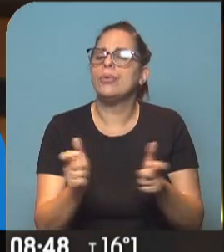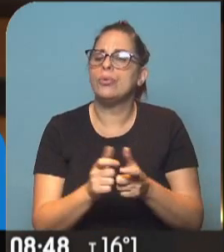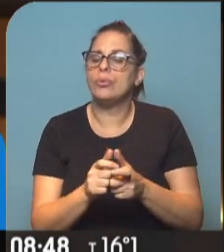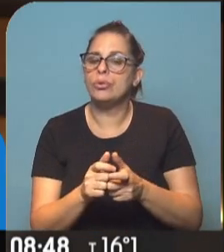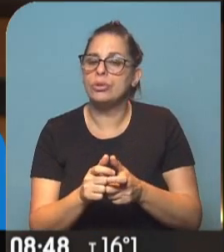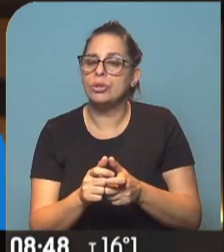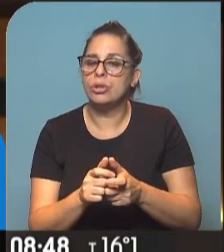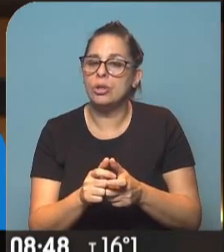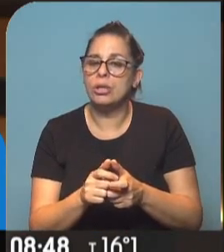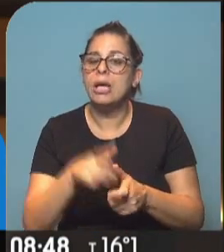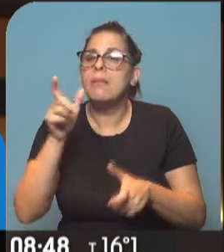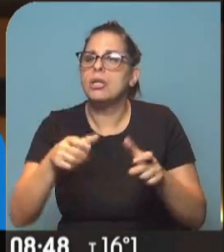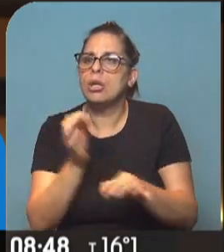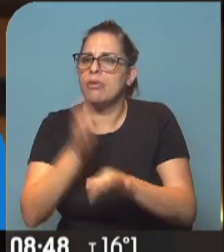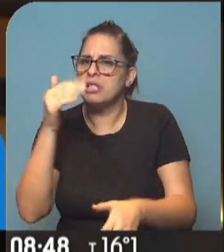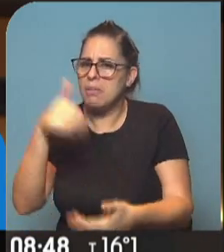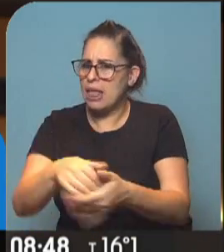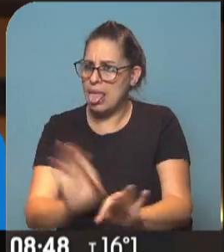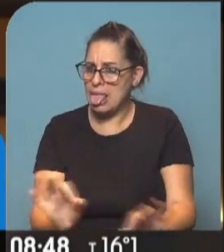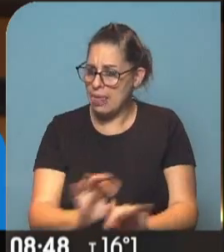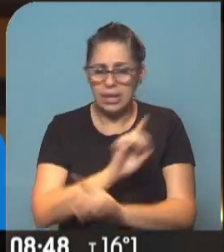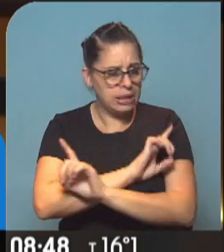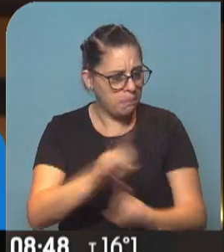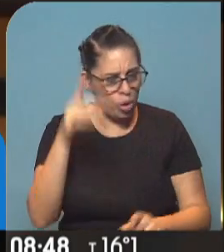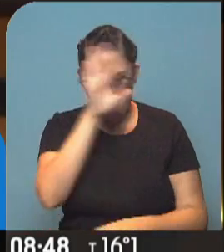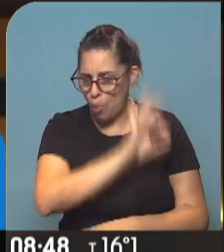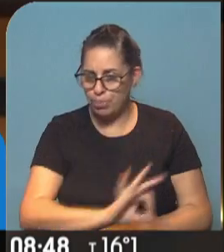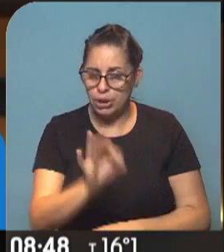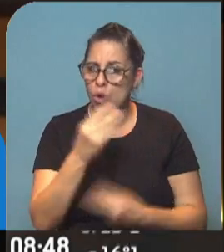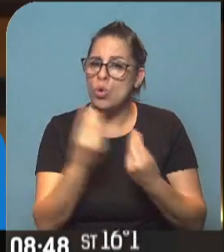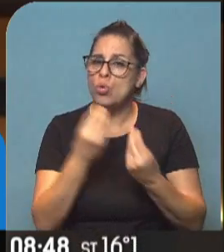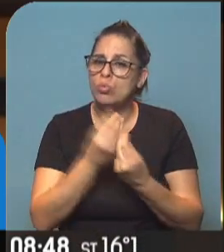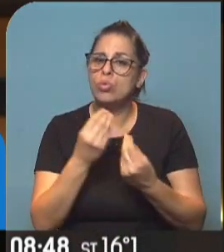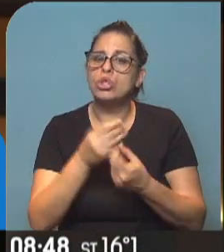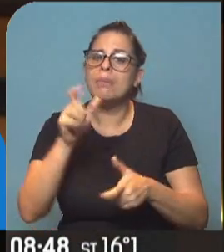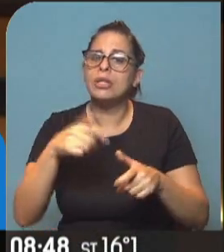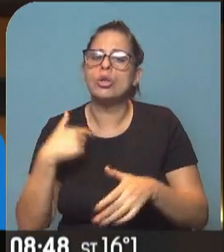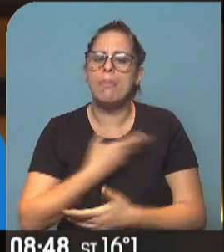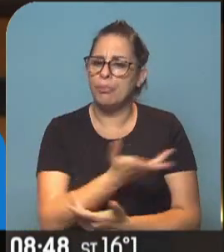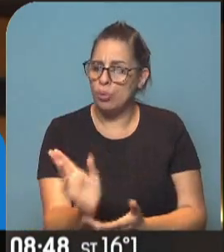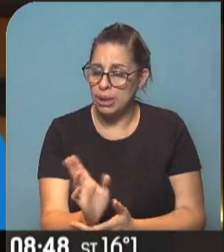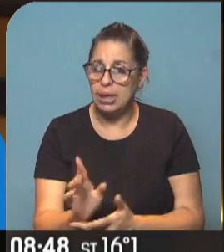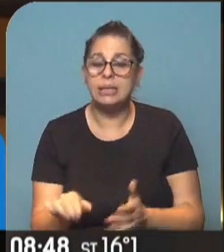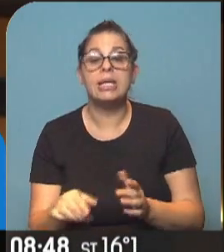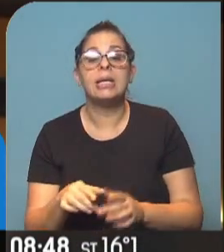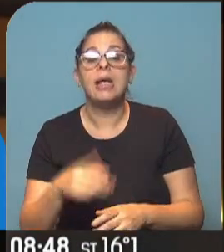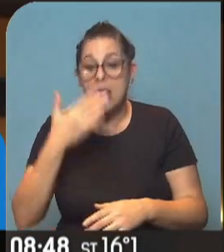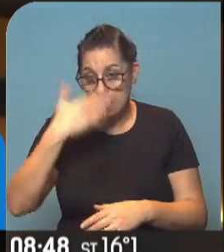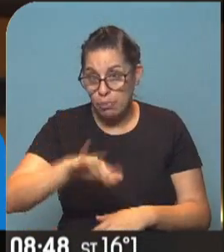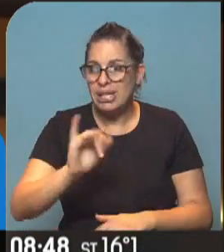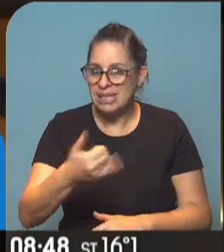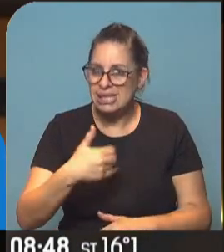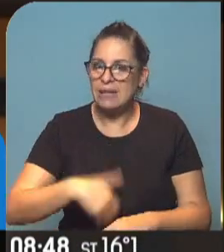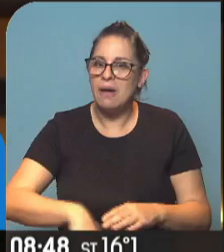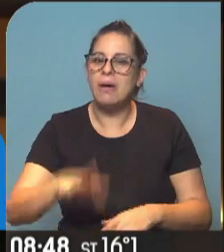participación de los especialistas ni de las opiniones muchos actores públicos que sí en lo sucesivo del